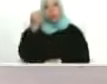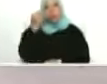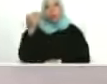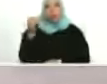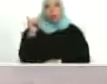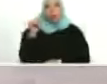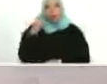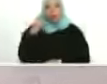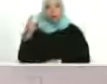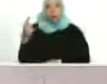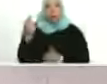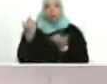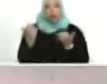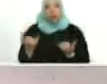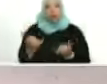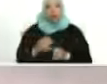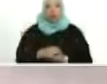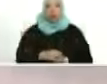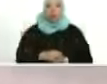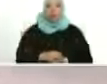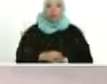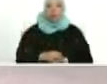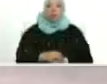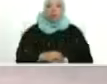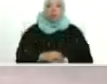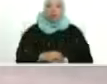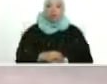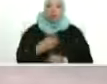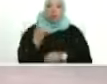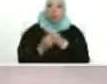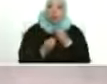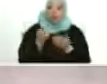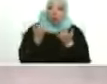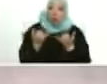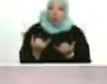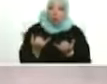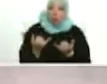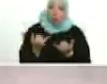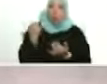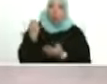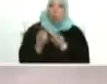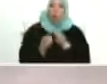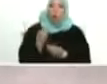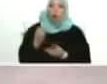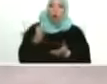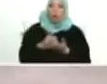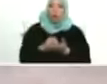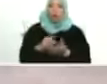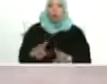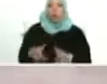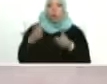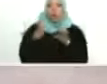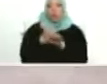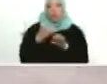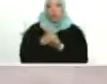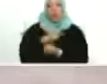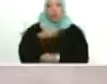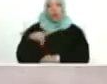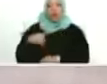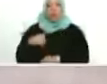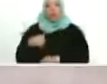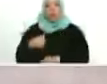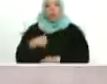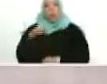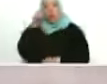tenemos. Ya vuelta, hecha realidad y nos permite nosotros aquí